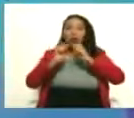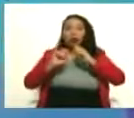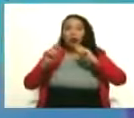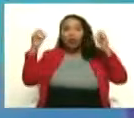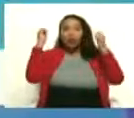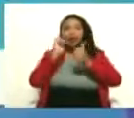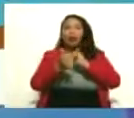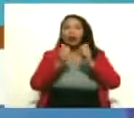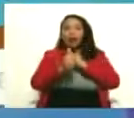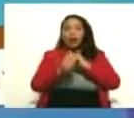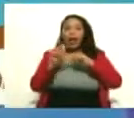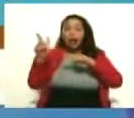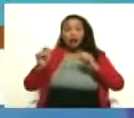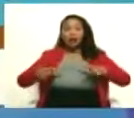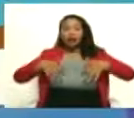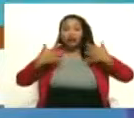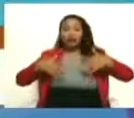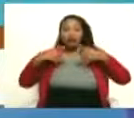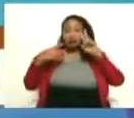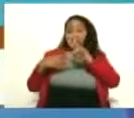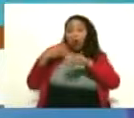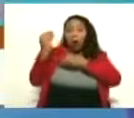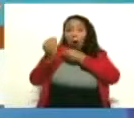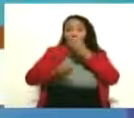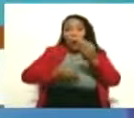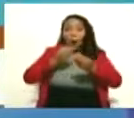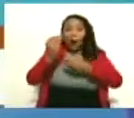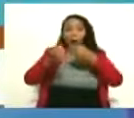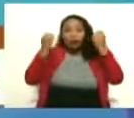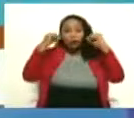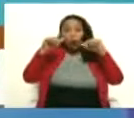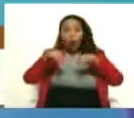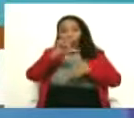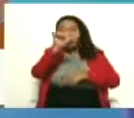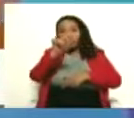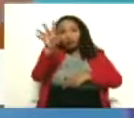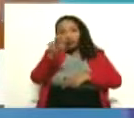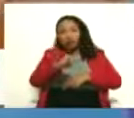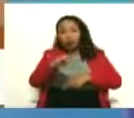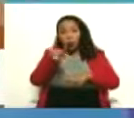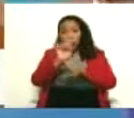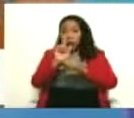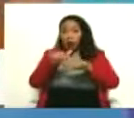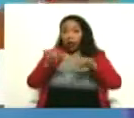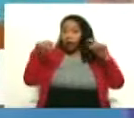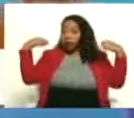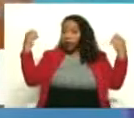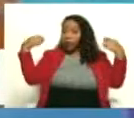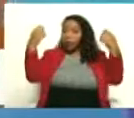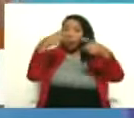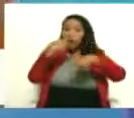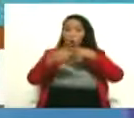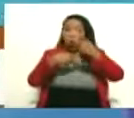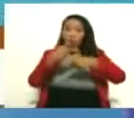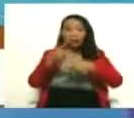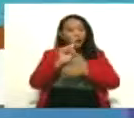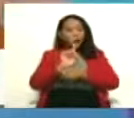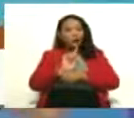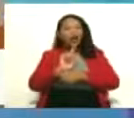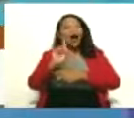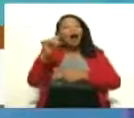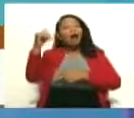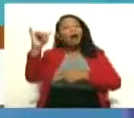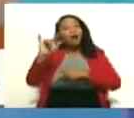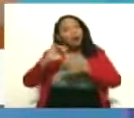atletas. Ha sido emocionante de ver cómo el Esequibo hoy está presente no solo en una campaña de políticos, sino que está en